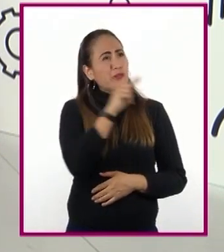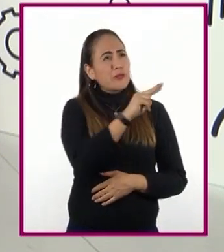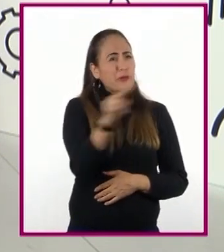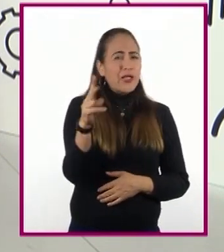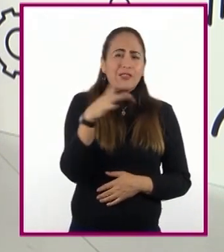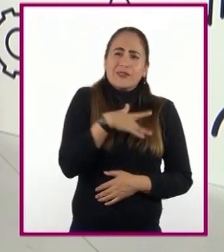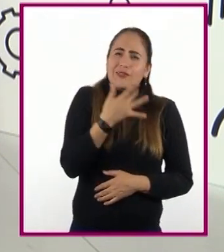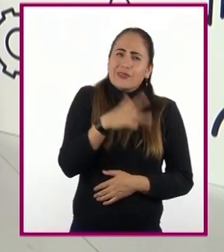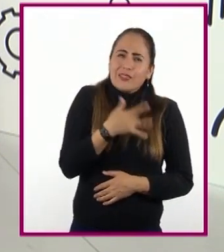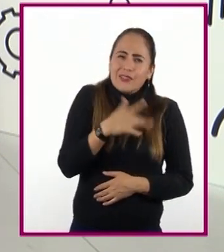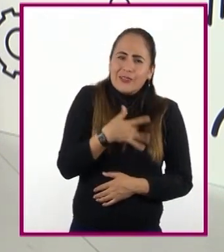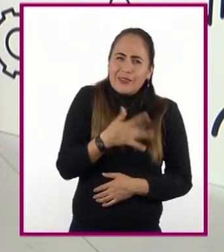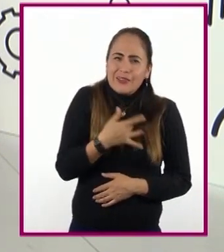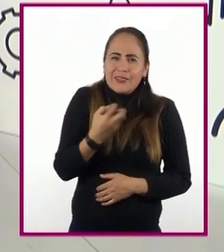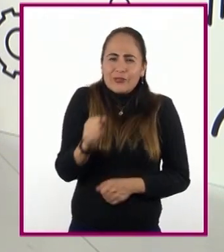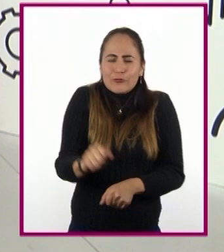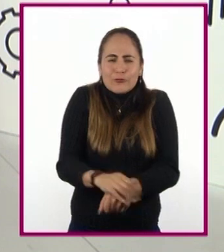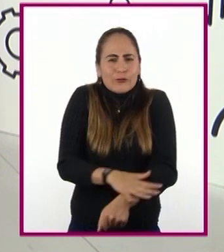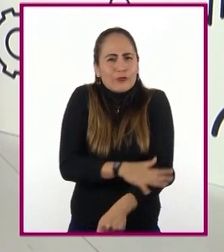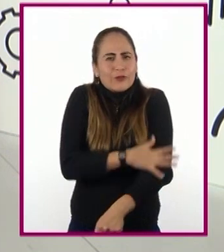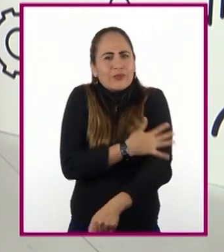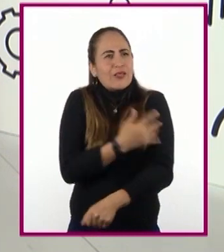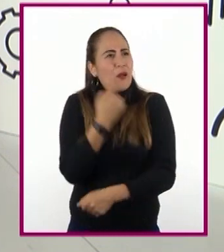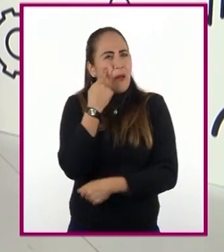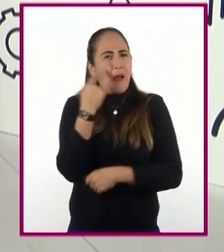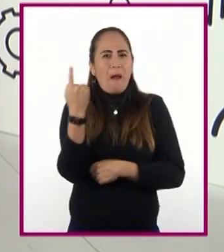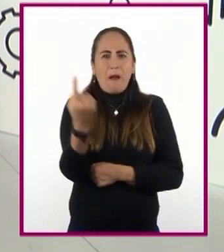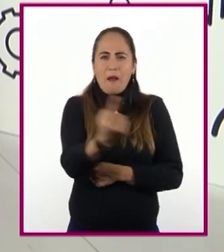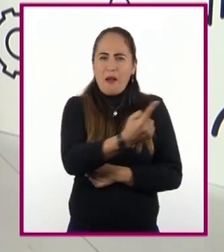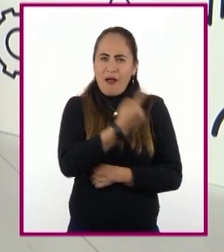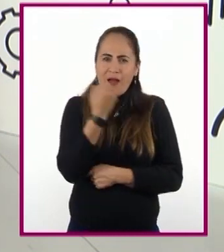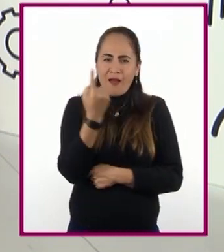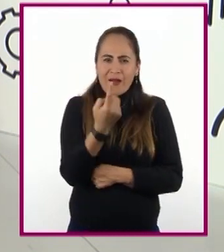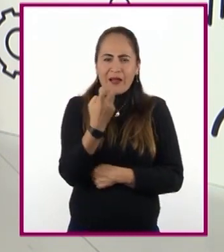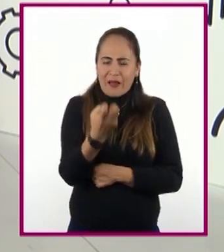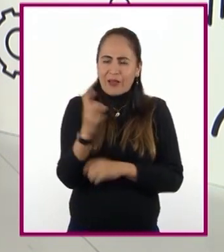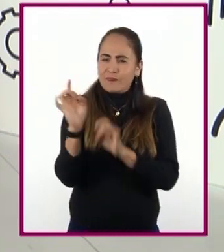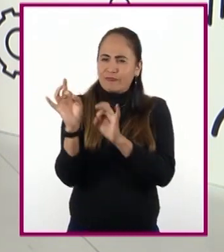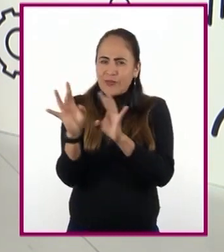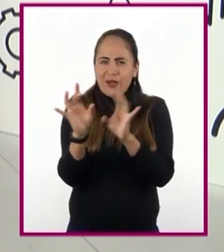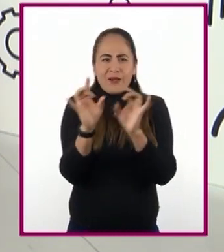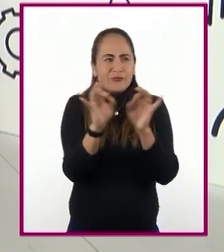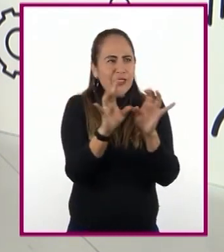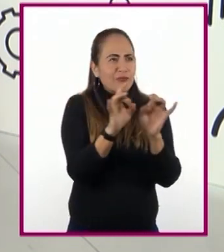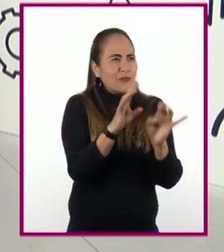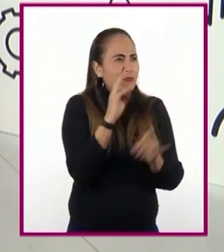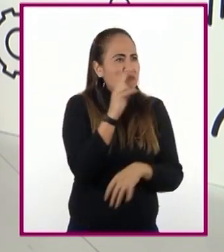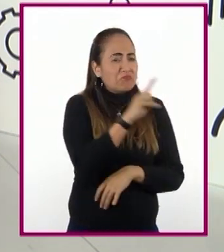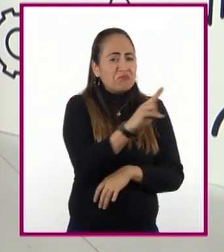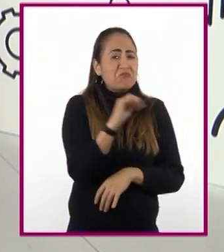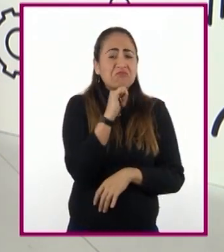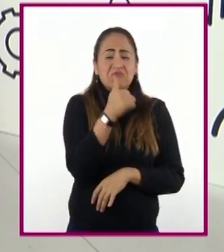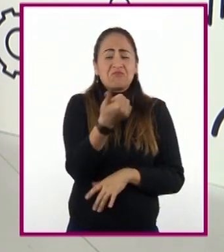capacidades humanas para permitirnos admirar plenamente los momentos. Podemos...